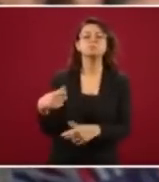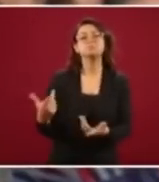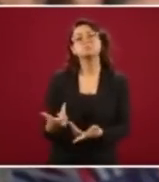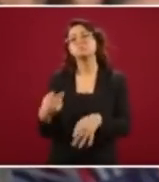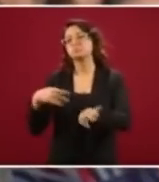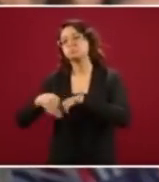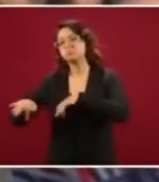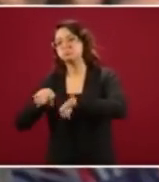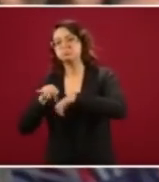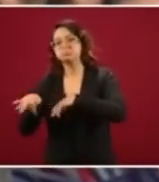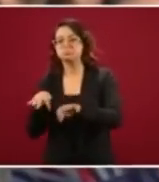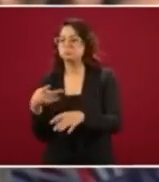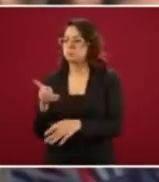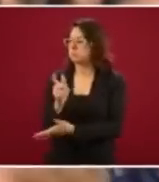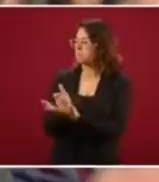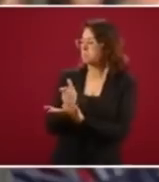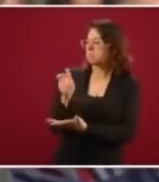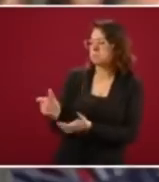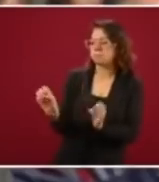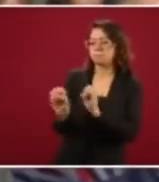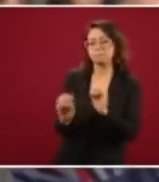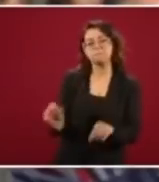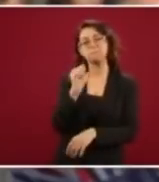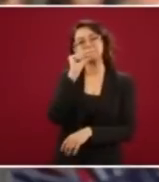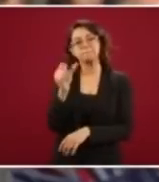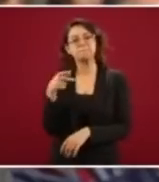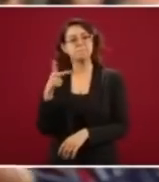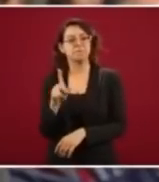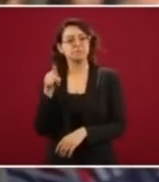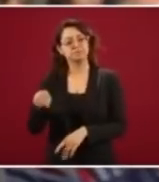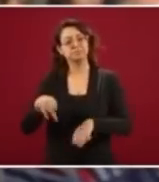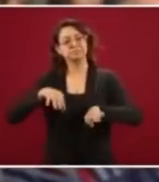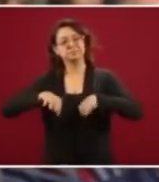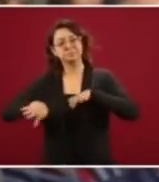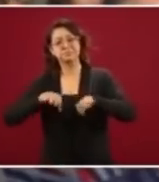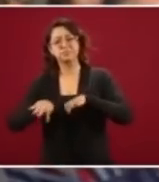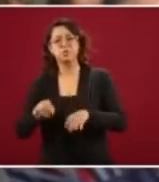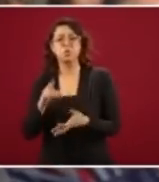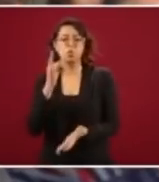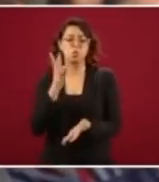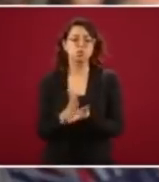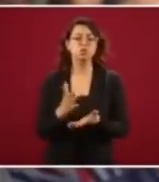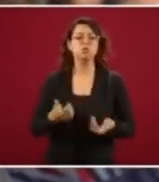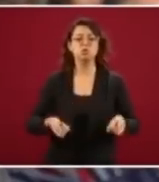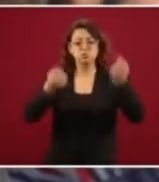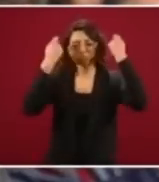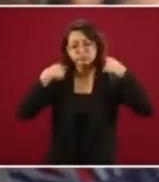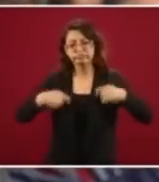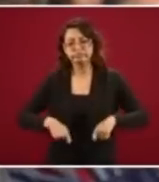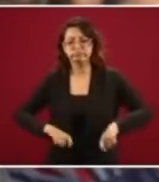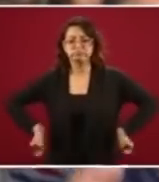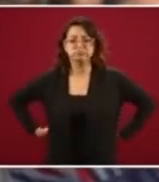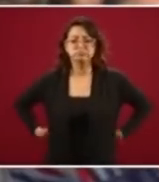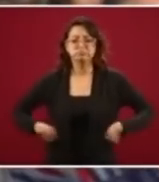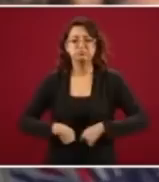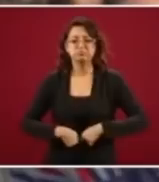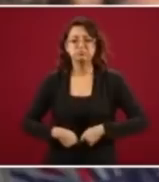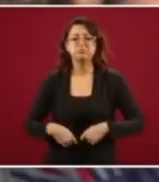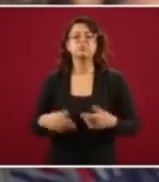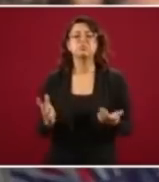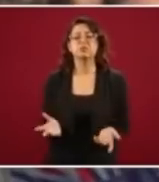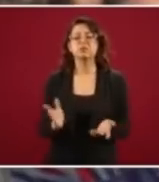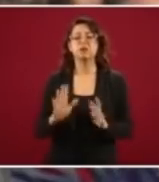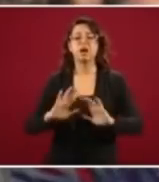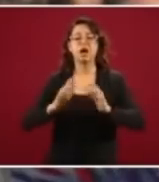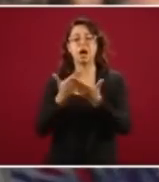pago, y sin embargo trabajan y lo único que le dan es un mandil para poder empacar. Ahora ya desaparecieron